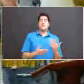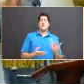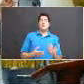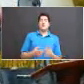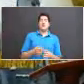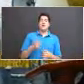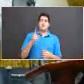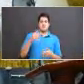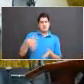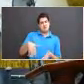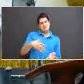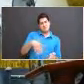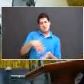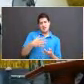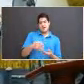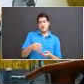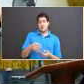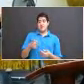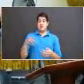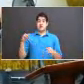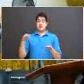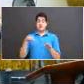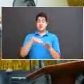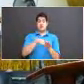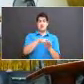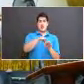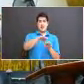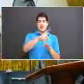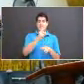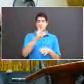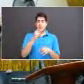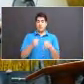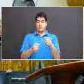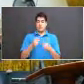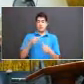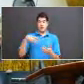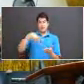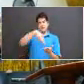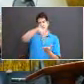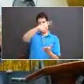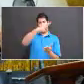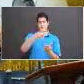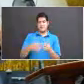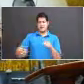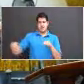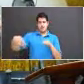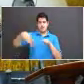por alguna calle y de repente va saliendo alguien, hermano, y se le atraviesa